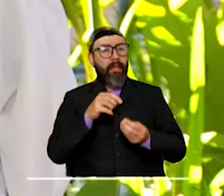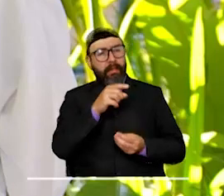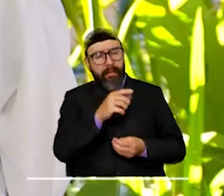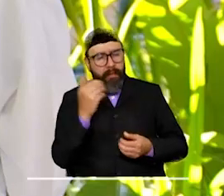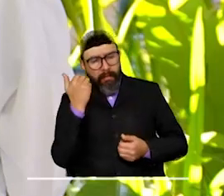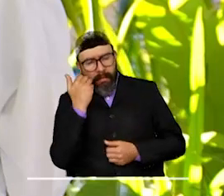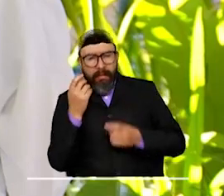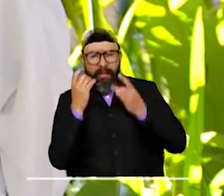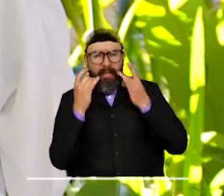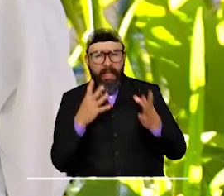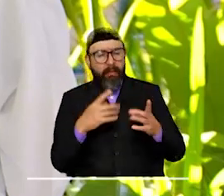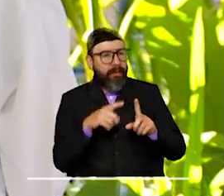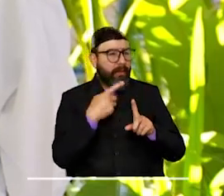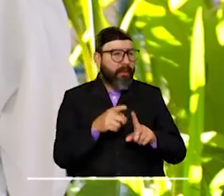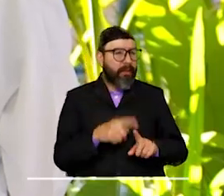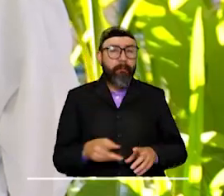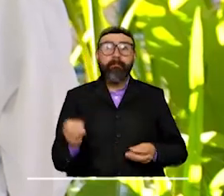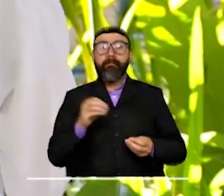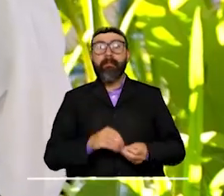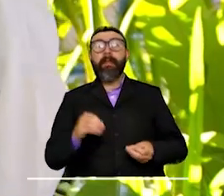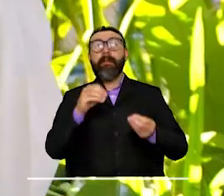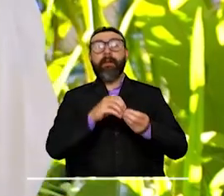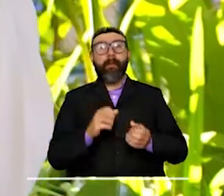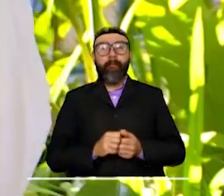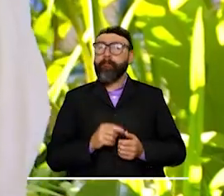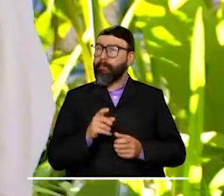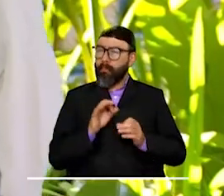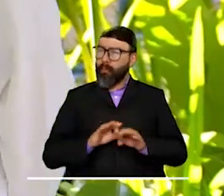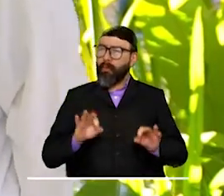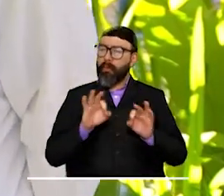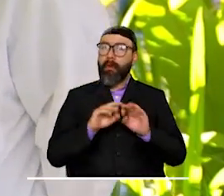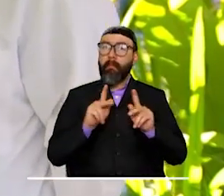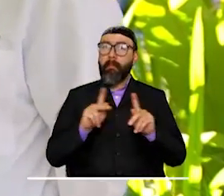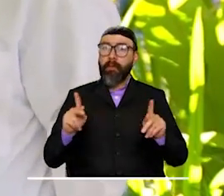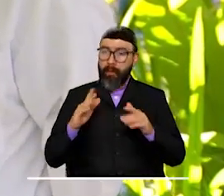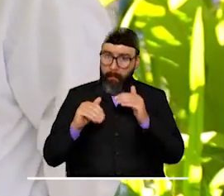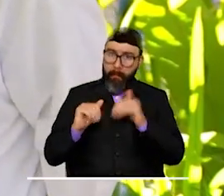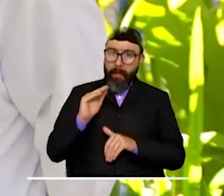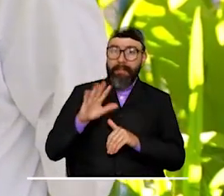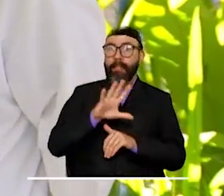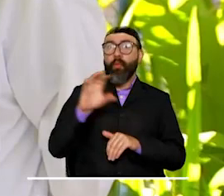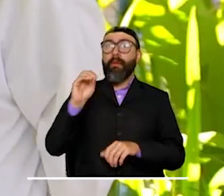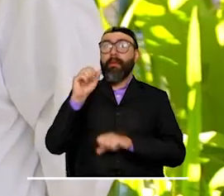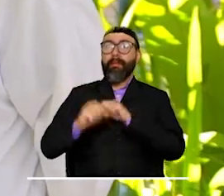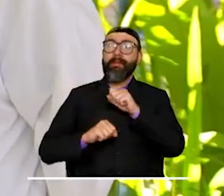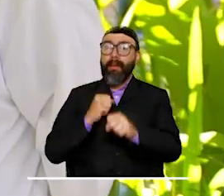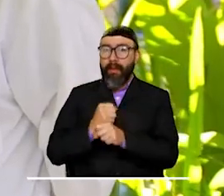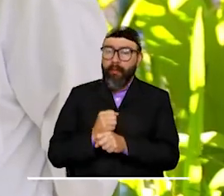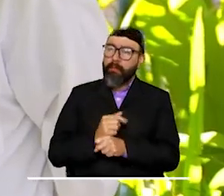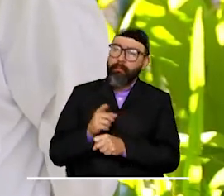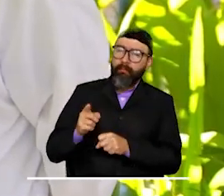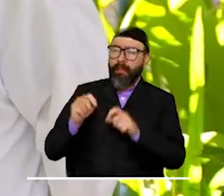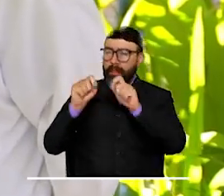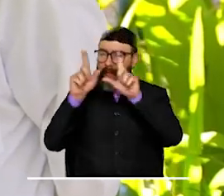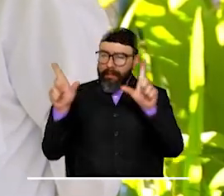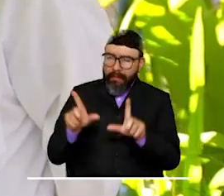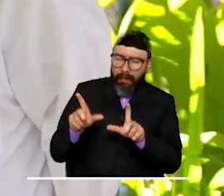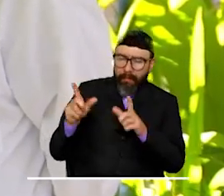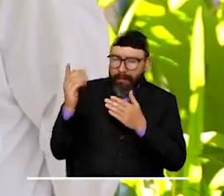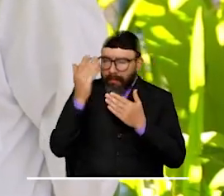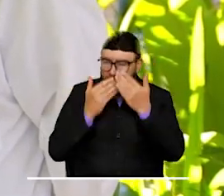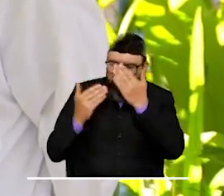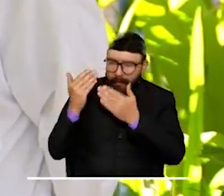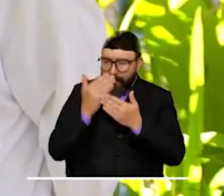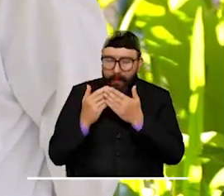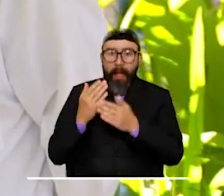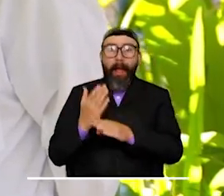Es importante que todas las personas después de los 50 años empiecen a realizarse exámenes preventivos